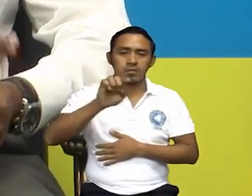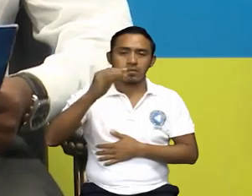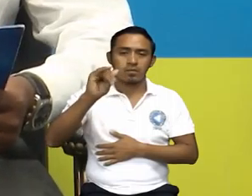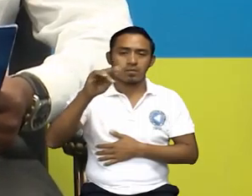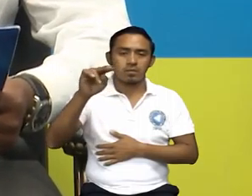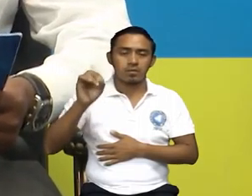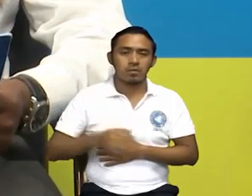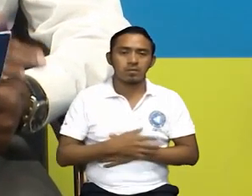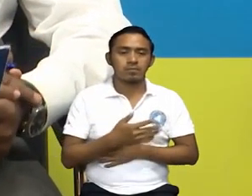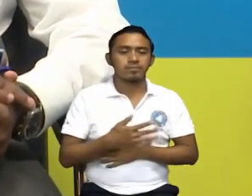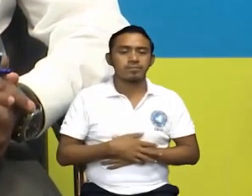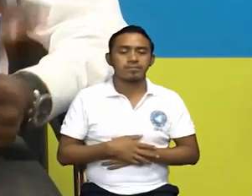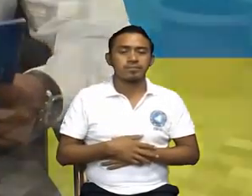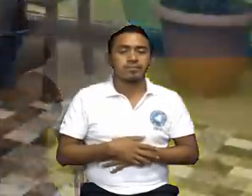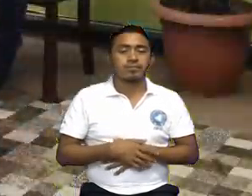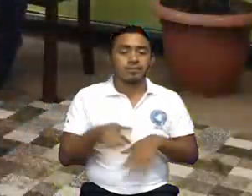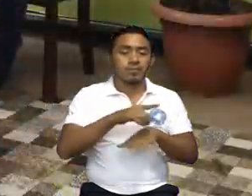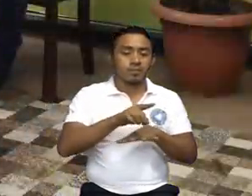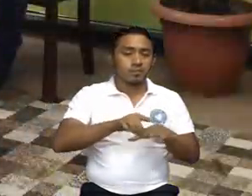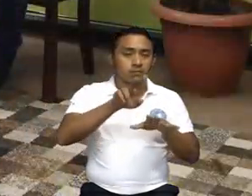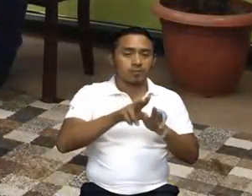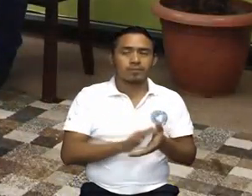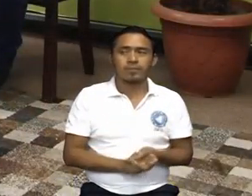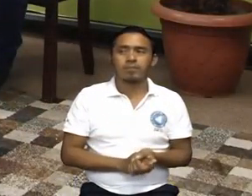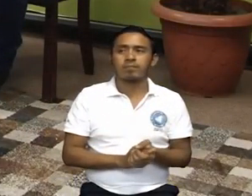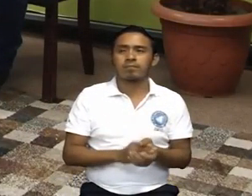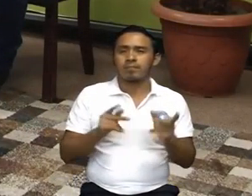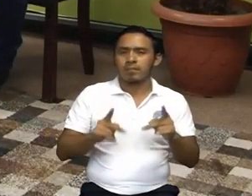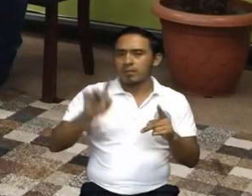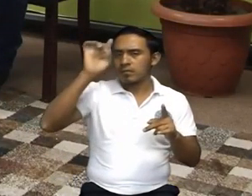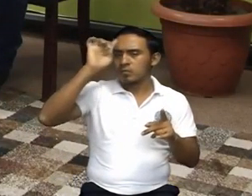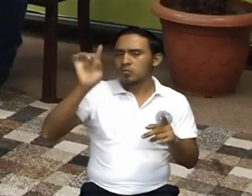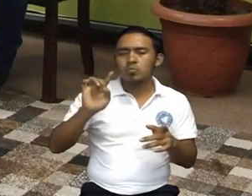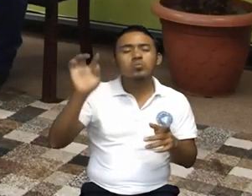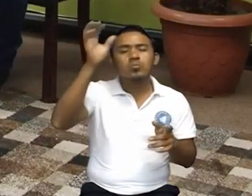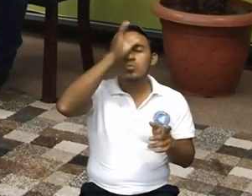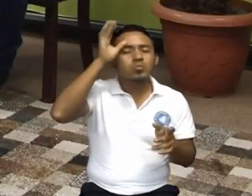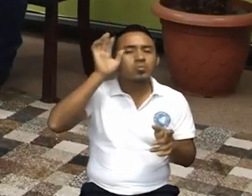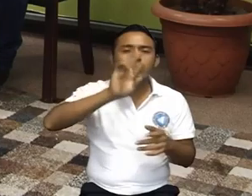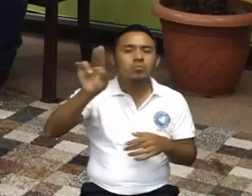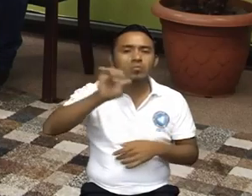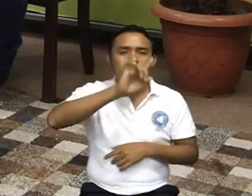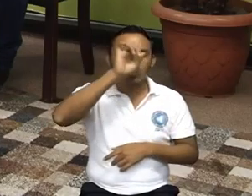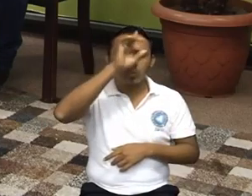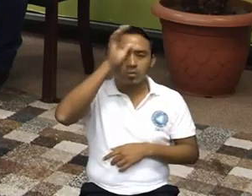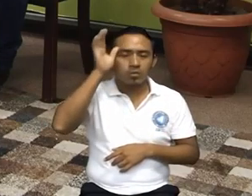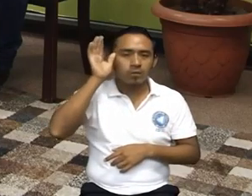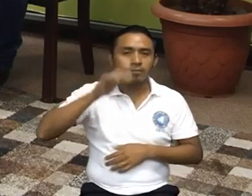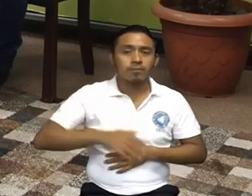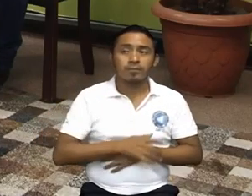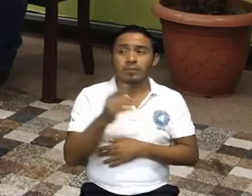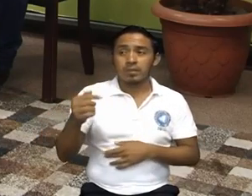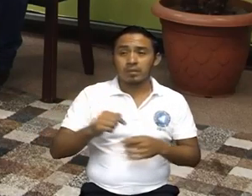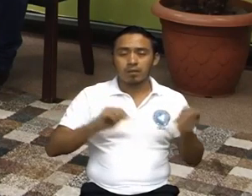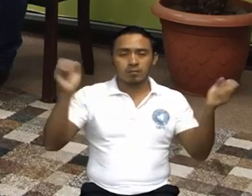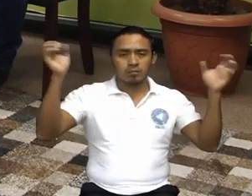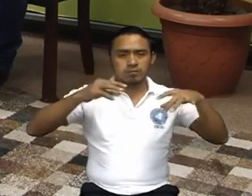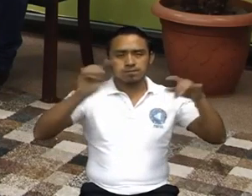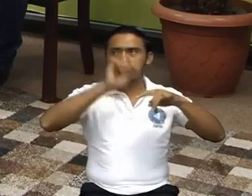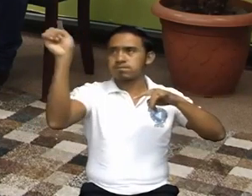propósito que está en la lluvia, muchas personas son escépticas en cuanto a la cuando hay tormentas